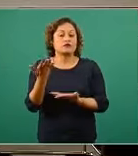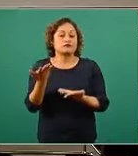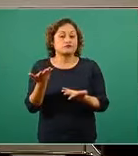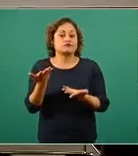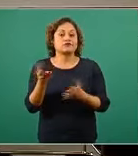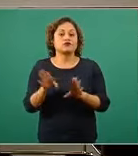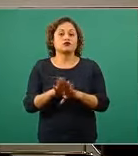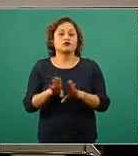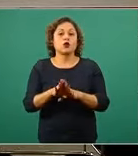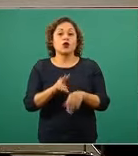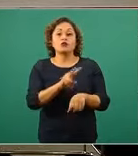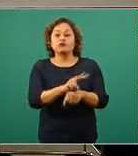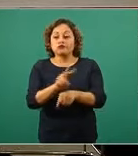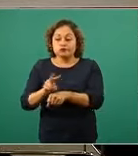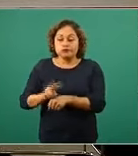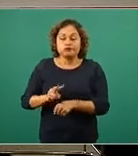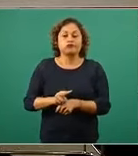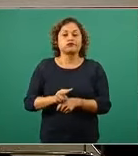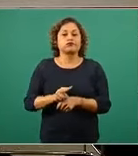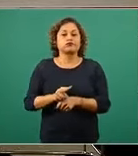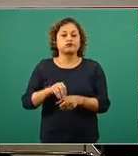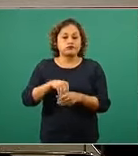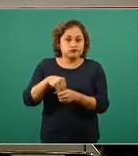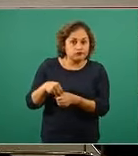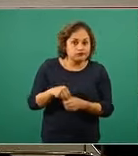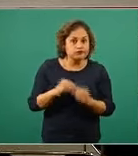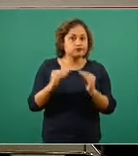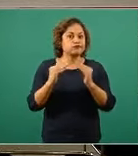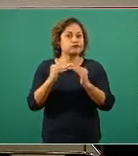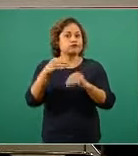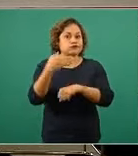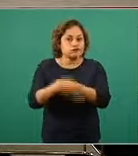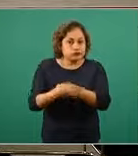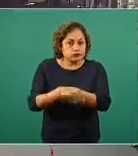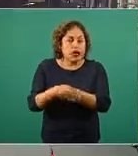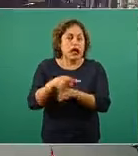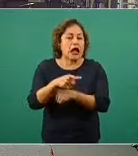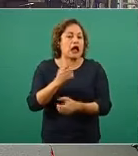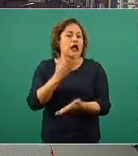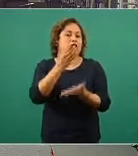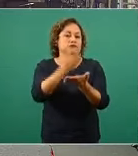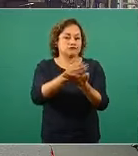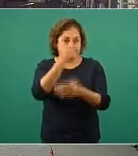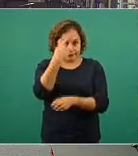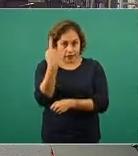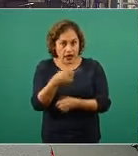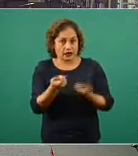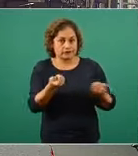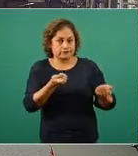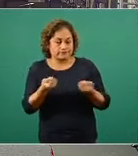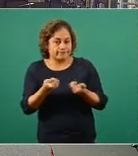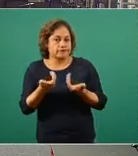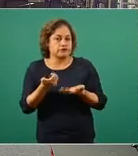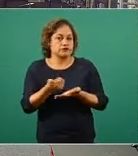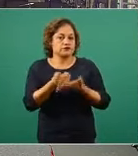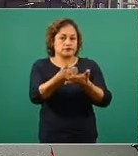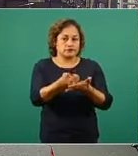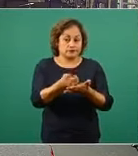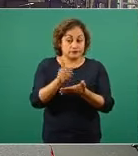la tasa de contagio en estos espacios. No sé si contesté todas sus preguntas. ¿Sí?